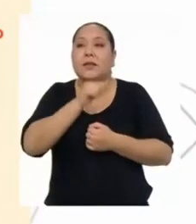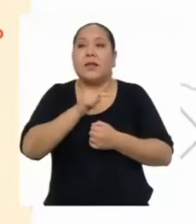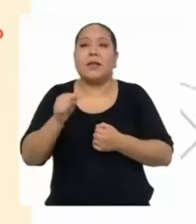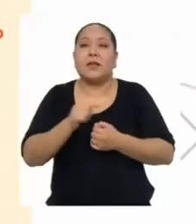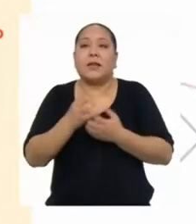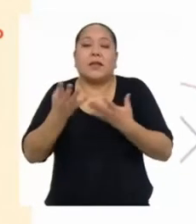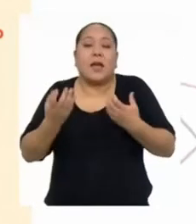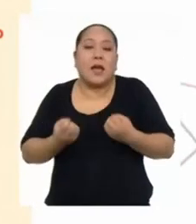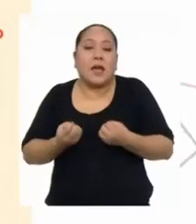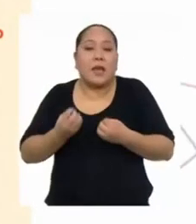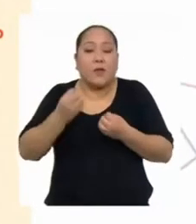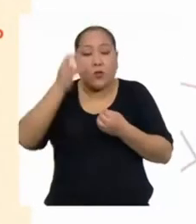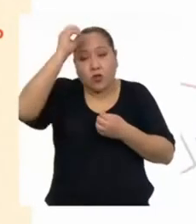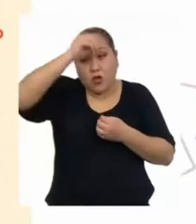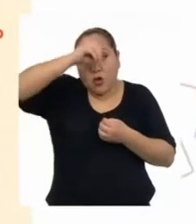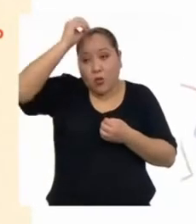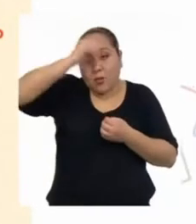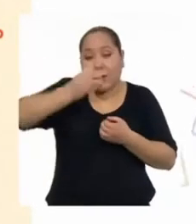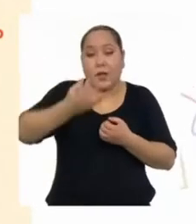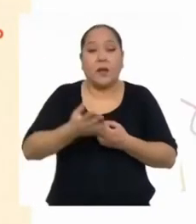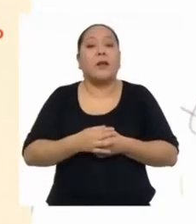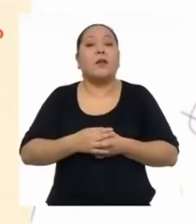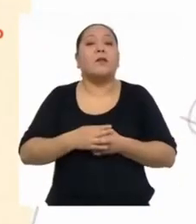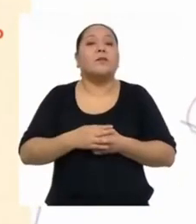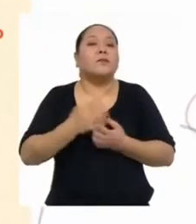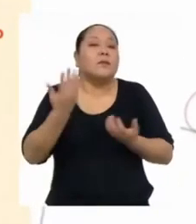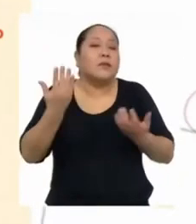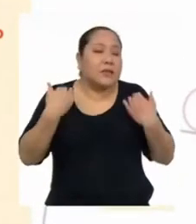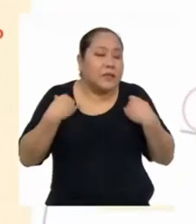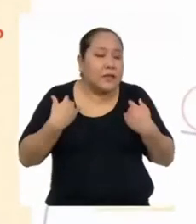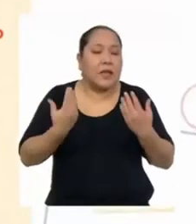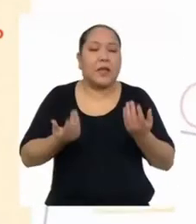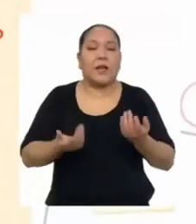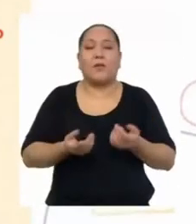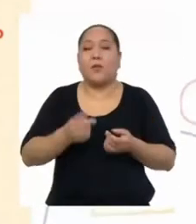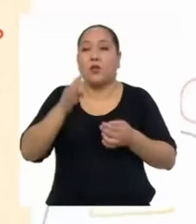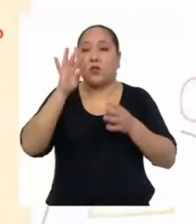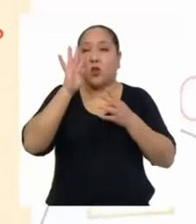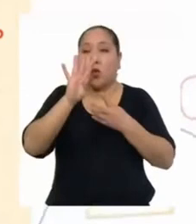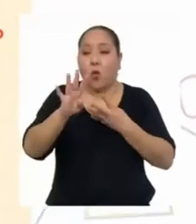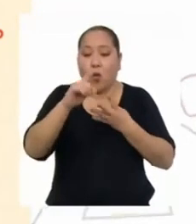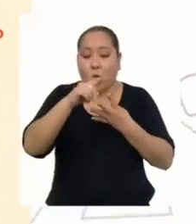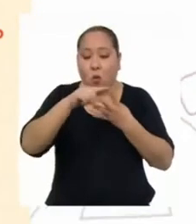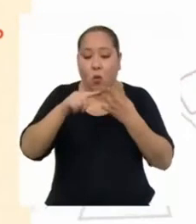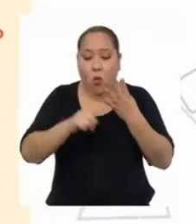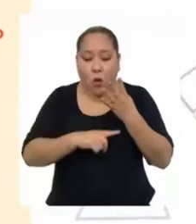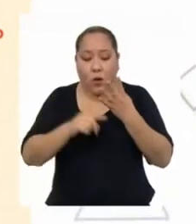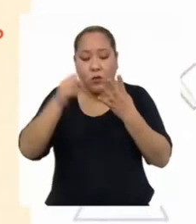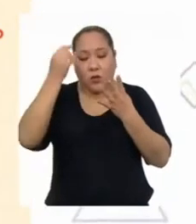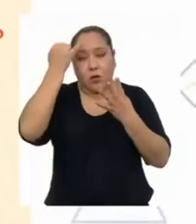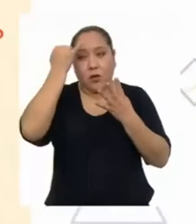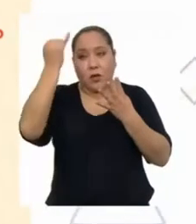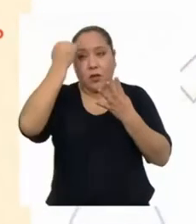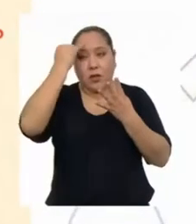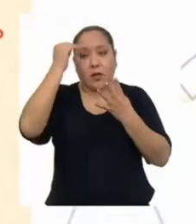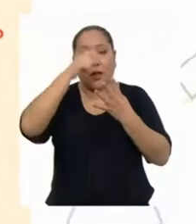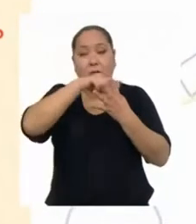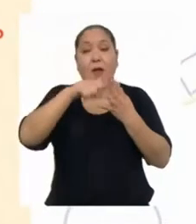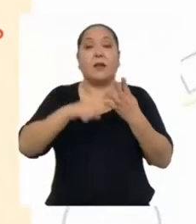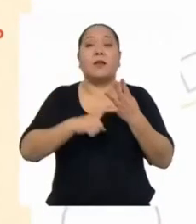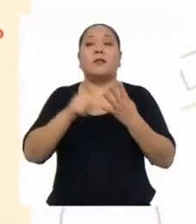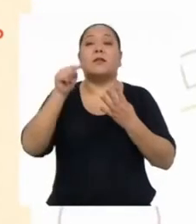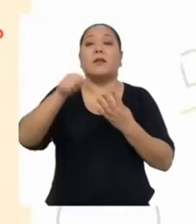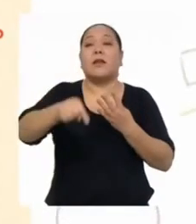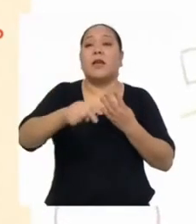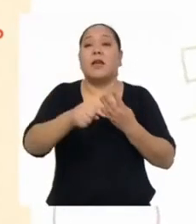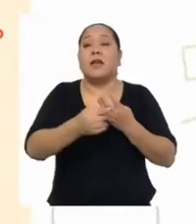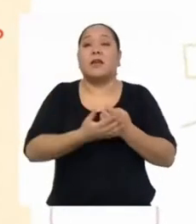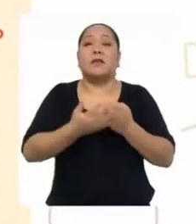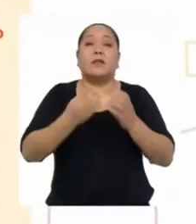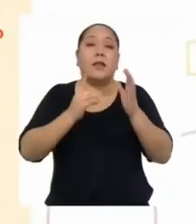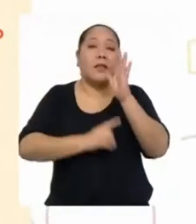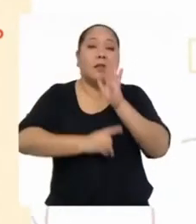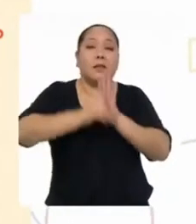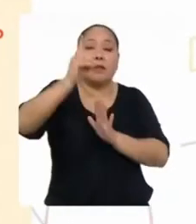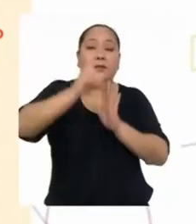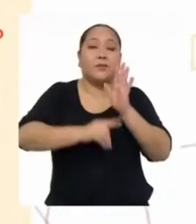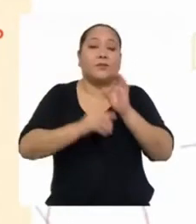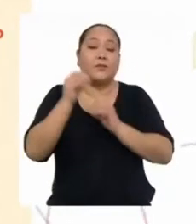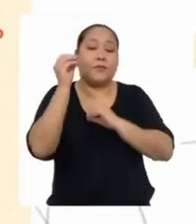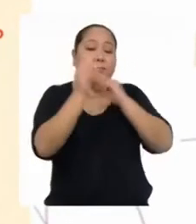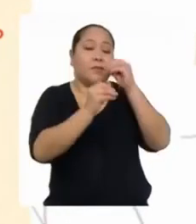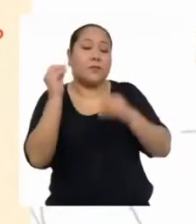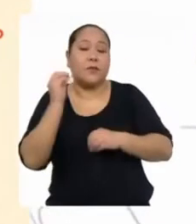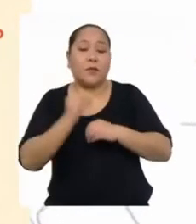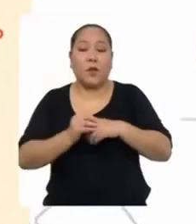queremos opinar. Como tenemos 4 ideas, el desarrollo puede estar compuesto por